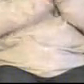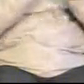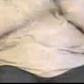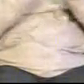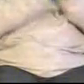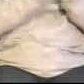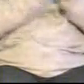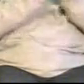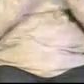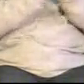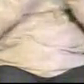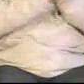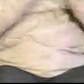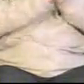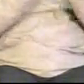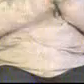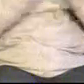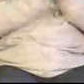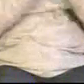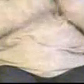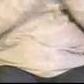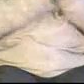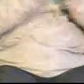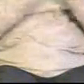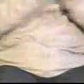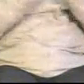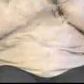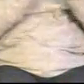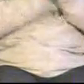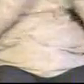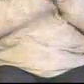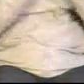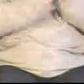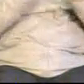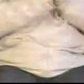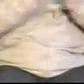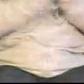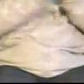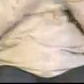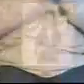180 nuevos trabajadores en Tierra del Fuego.